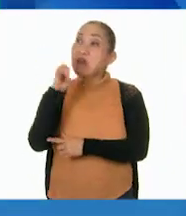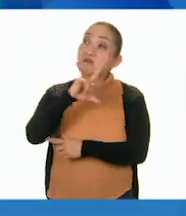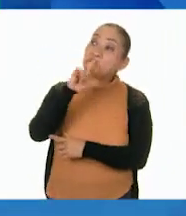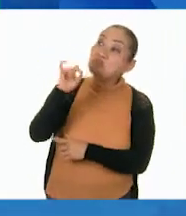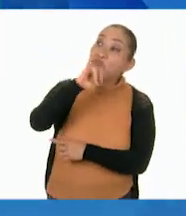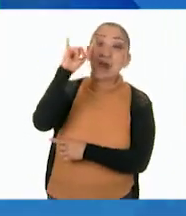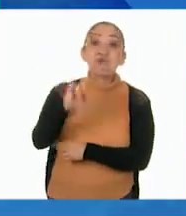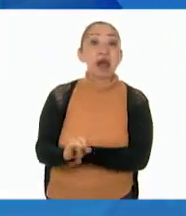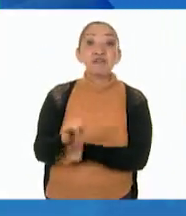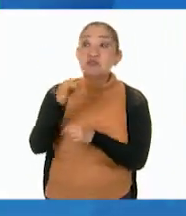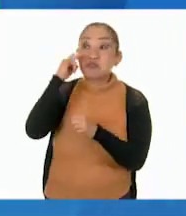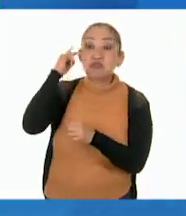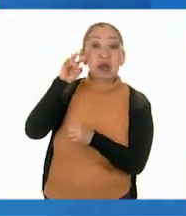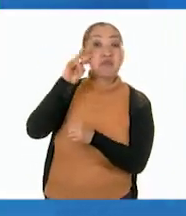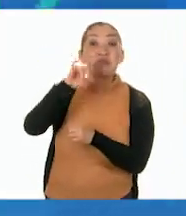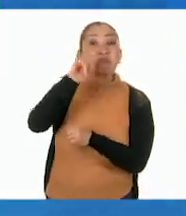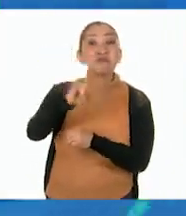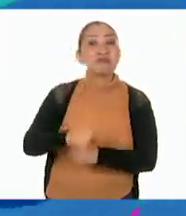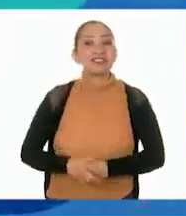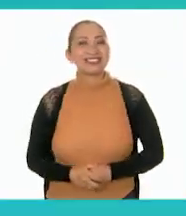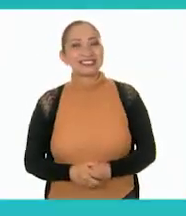jamás nadie lo volvió.